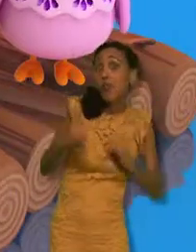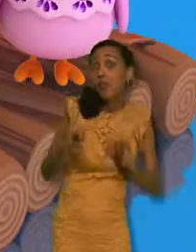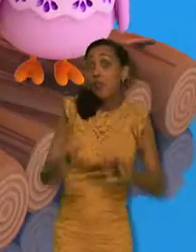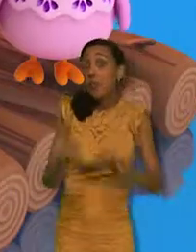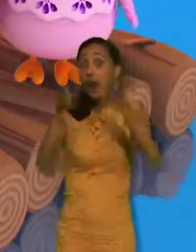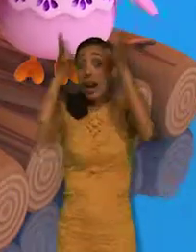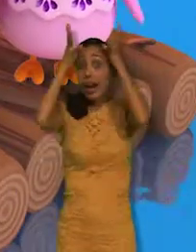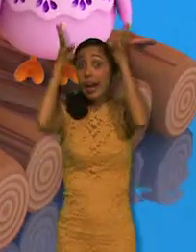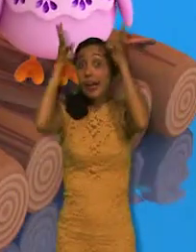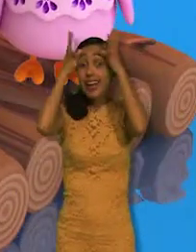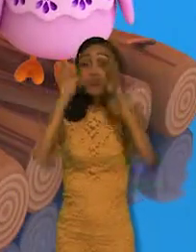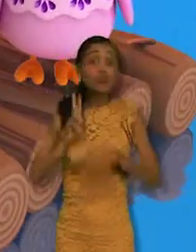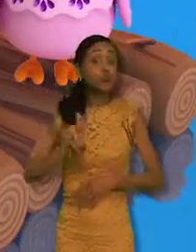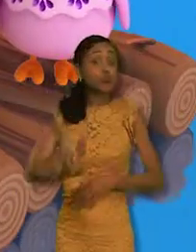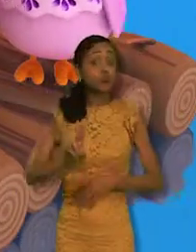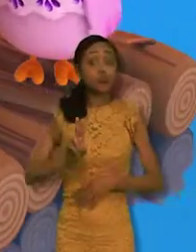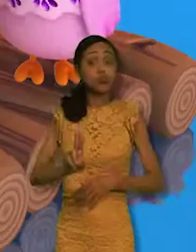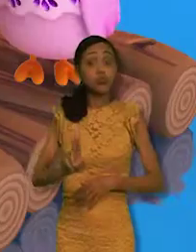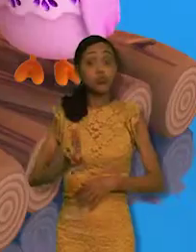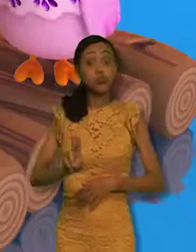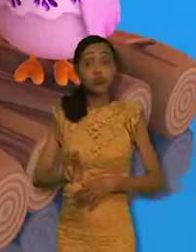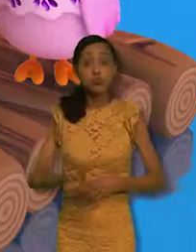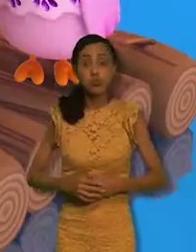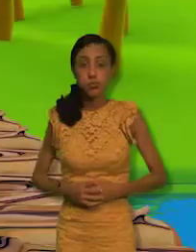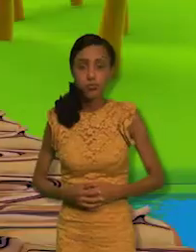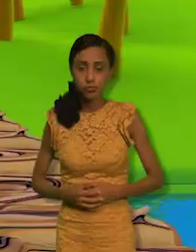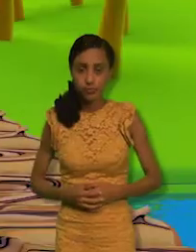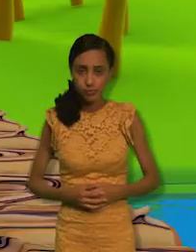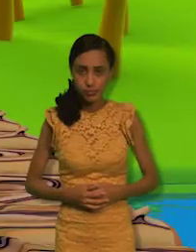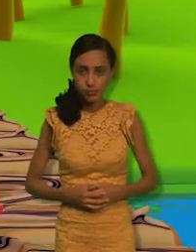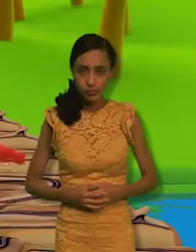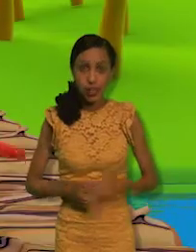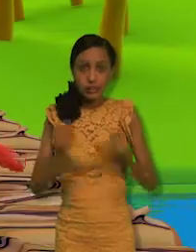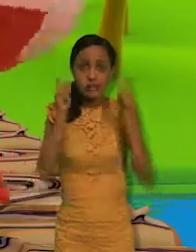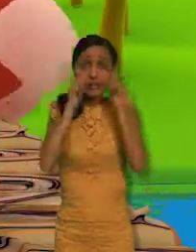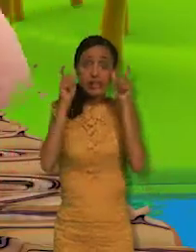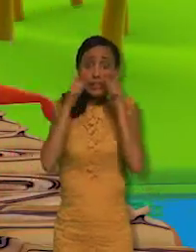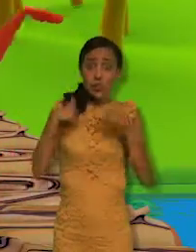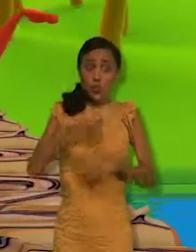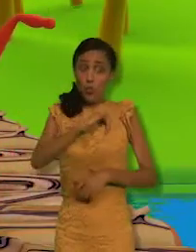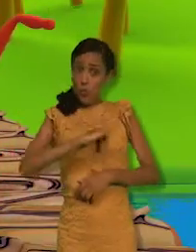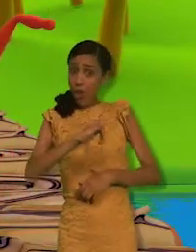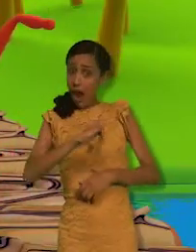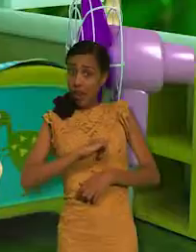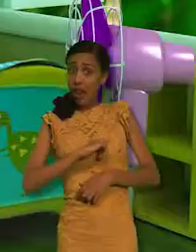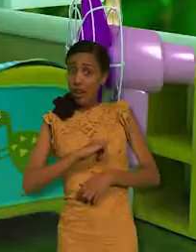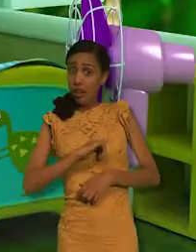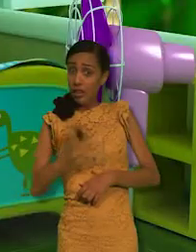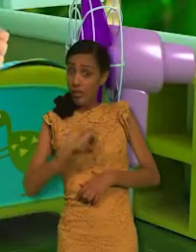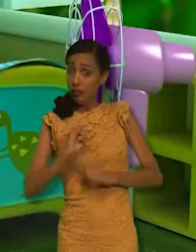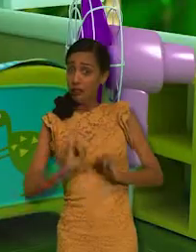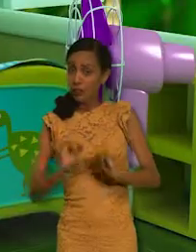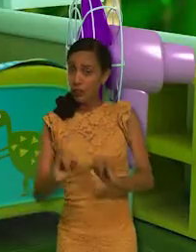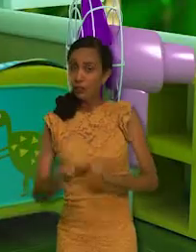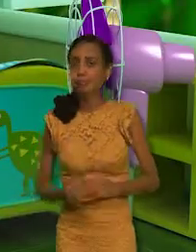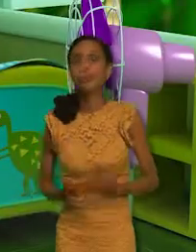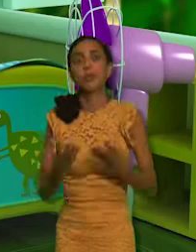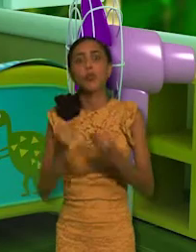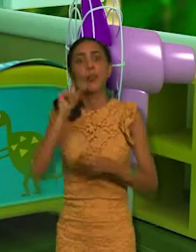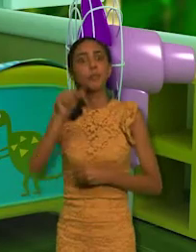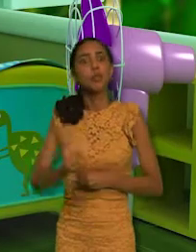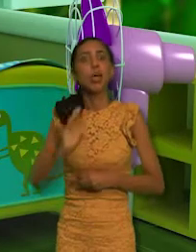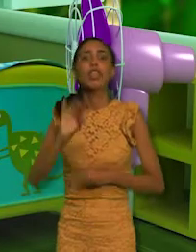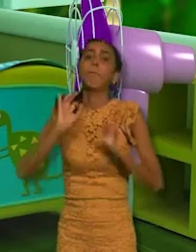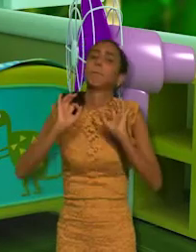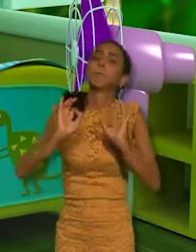saber! ¡Voy deprisa a darle la noticia! ¡Ay, pues yo voy también! Con tanta gente diciendo